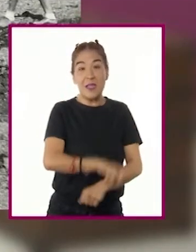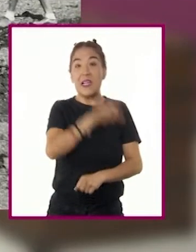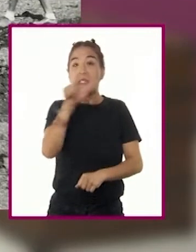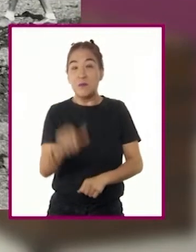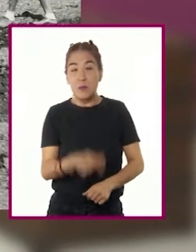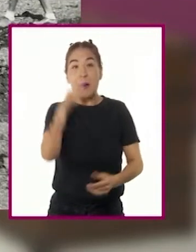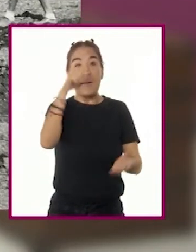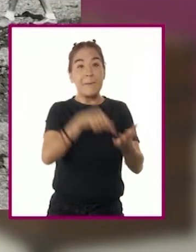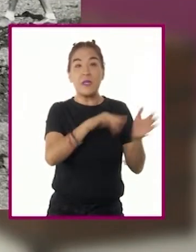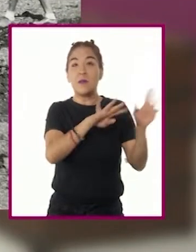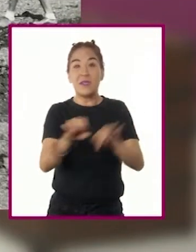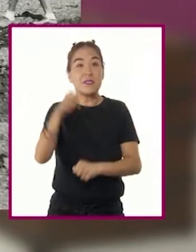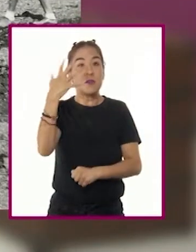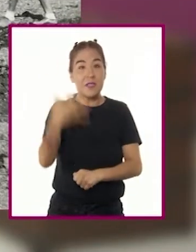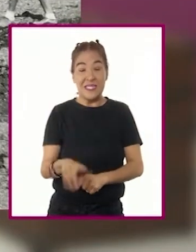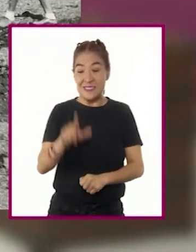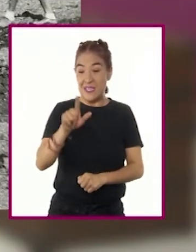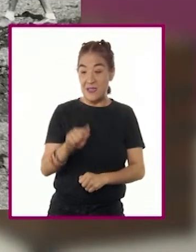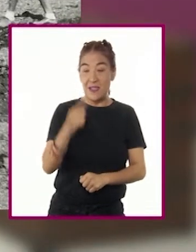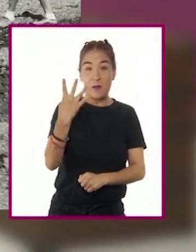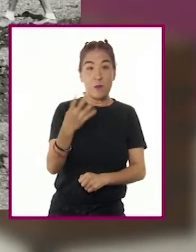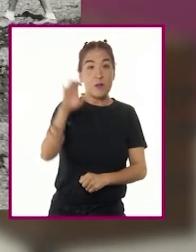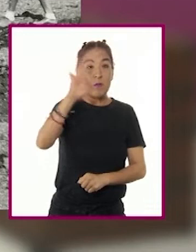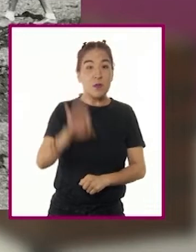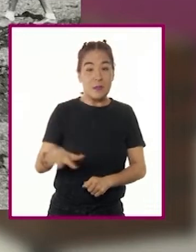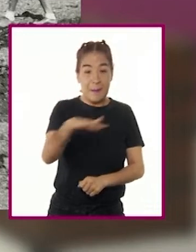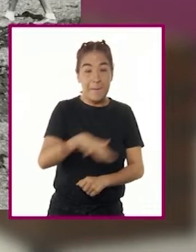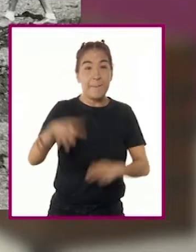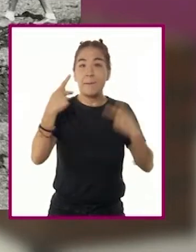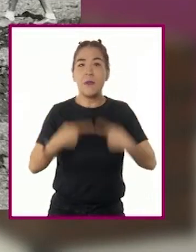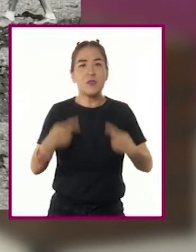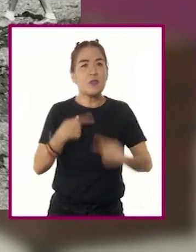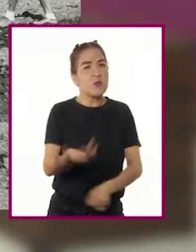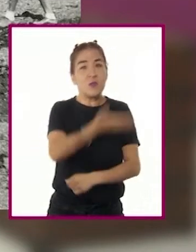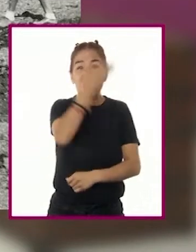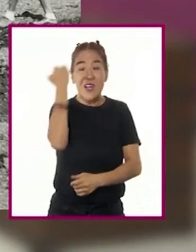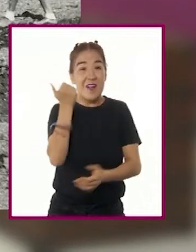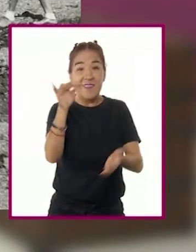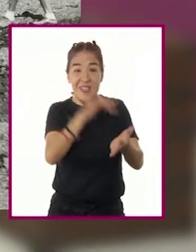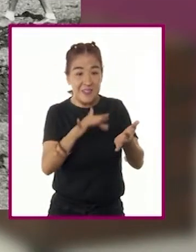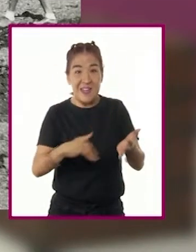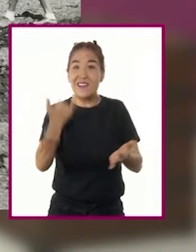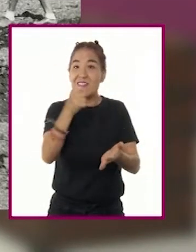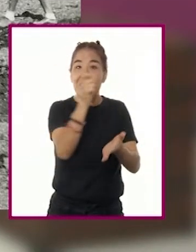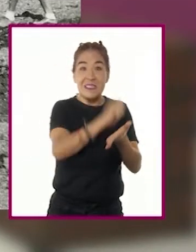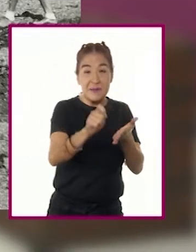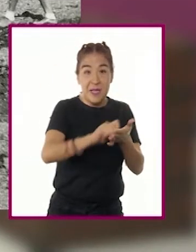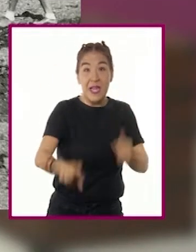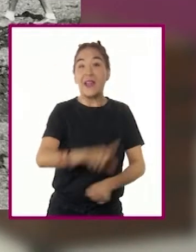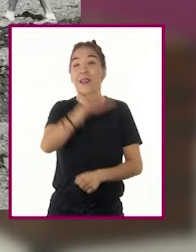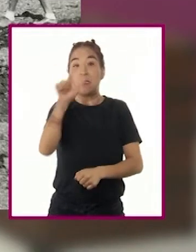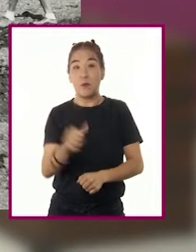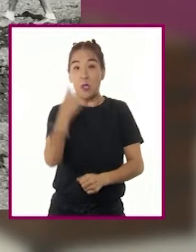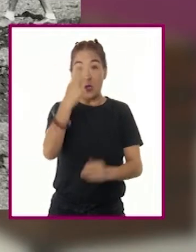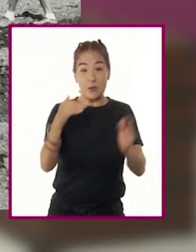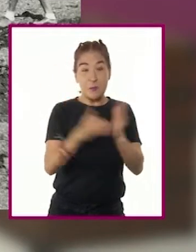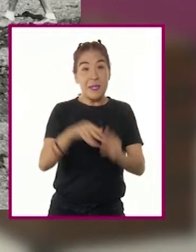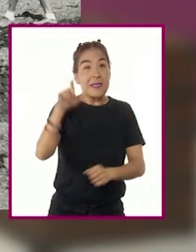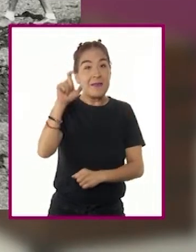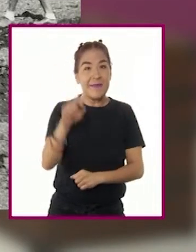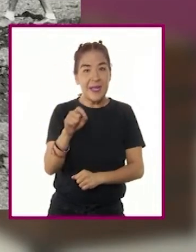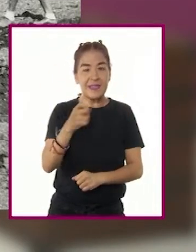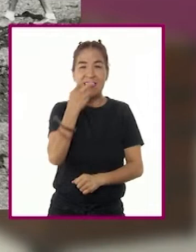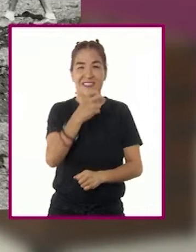1910, el 74% de la población no sabía leer ni escribir y para 2020, según datos